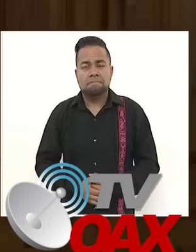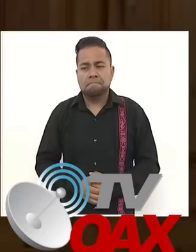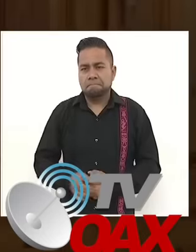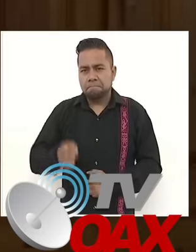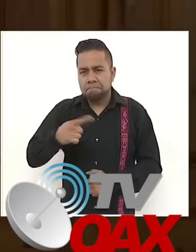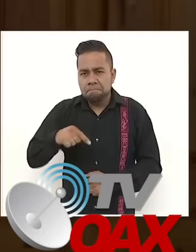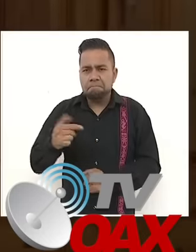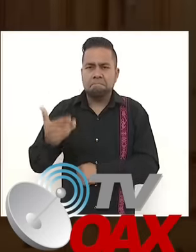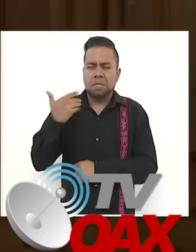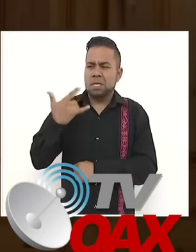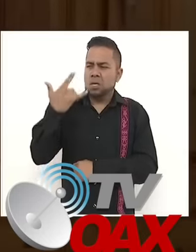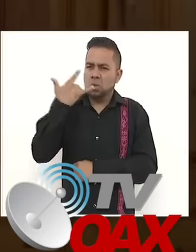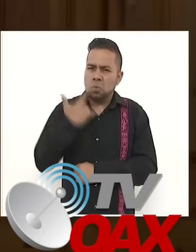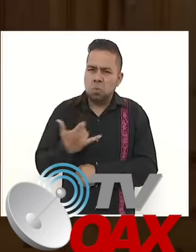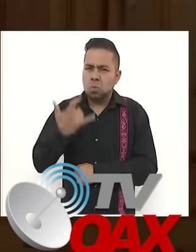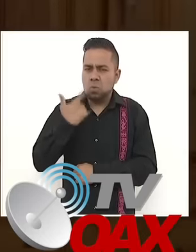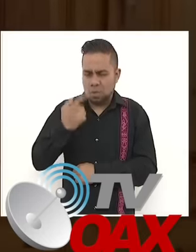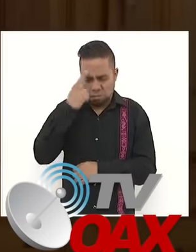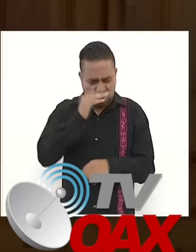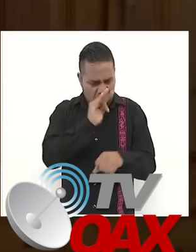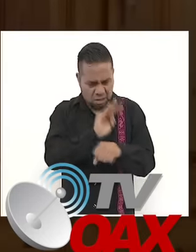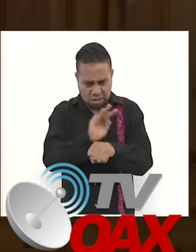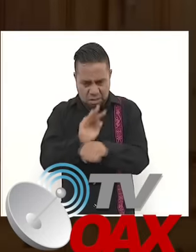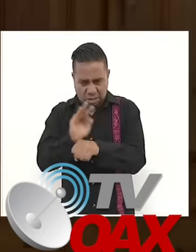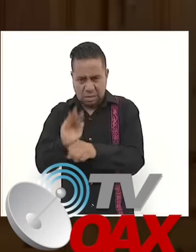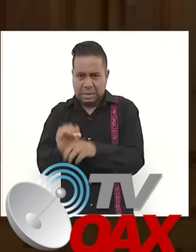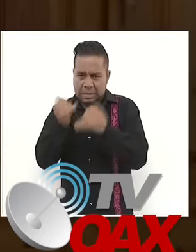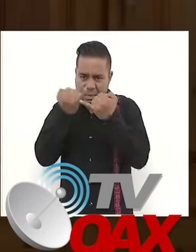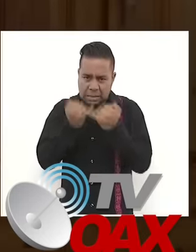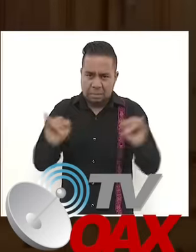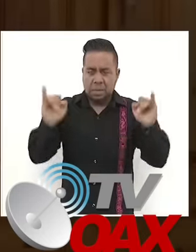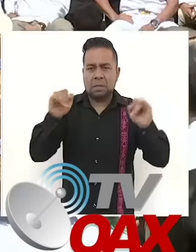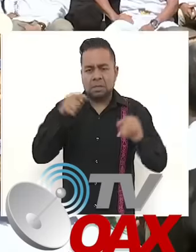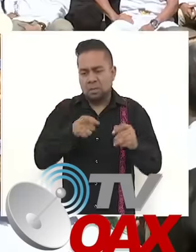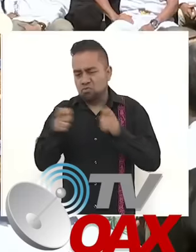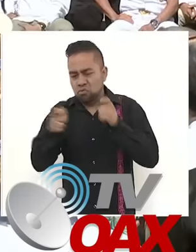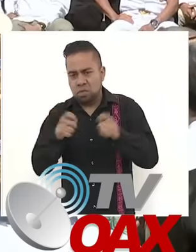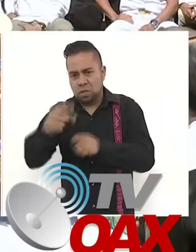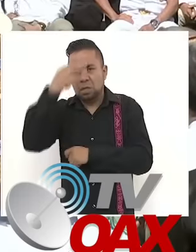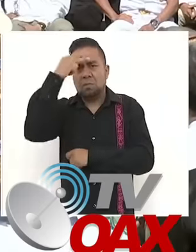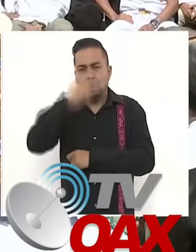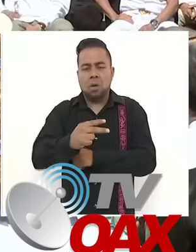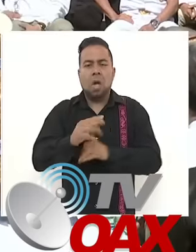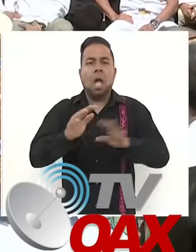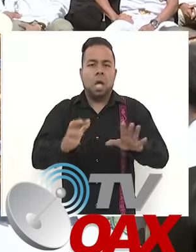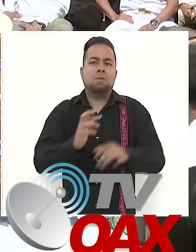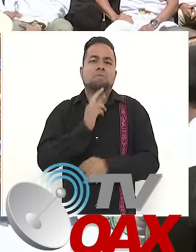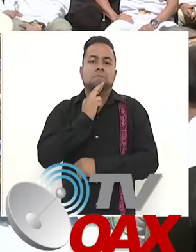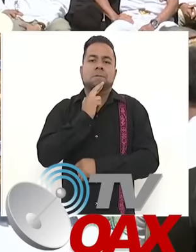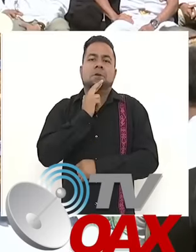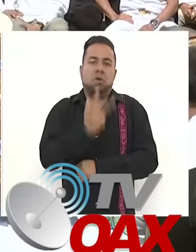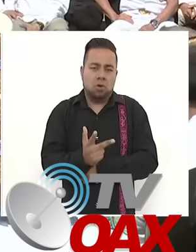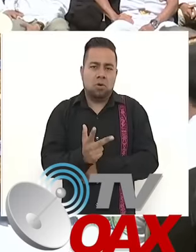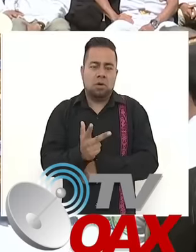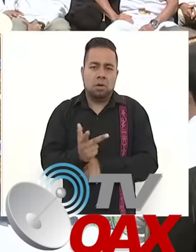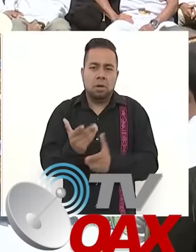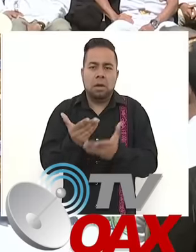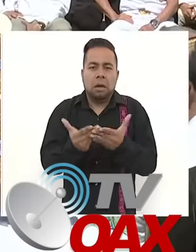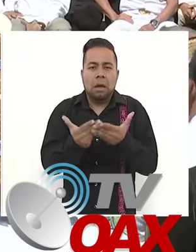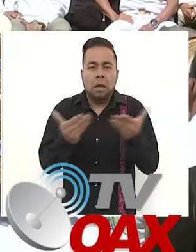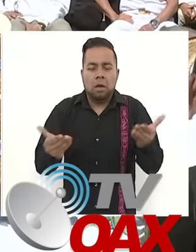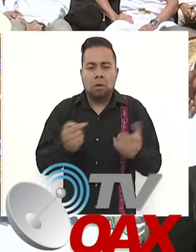lucharon en otro tiempo por defender la independencia y la soberanía de México, es mejor actuar en